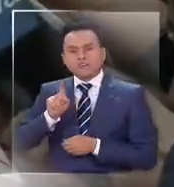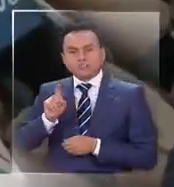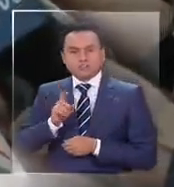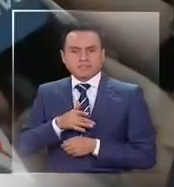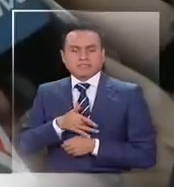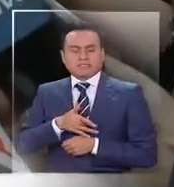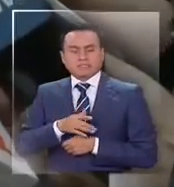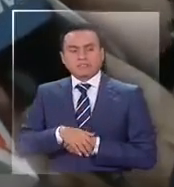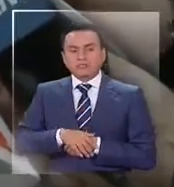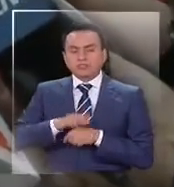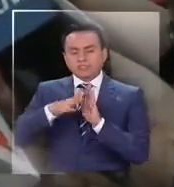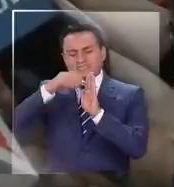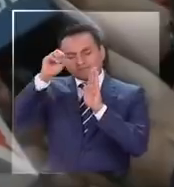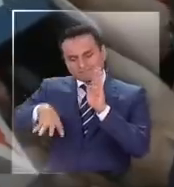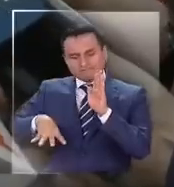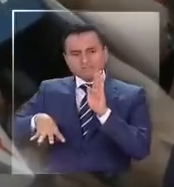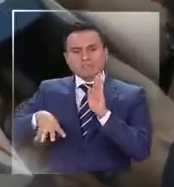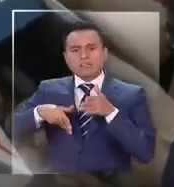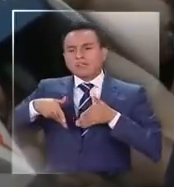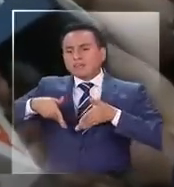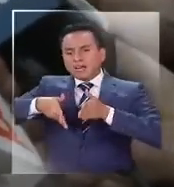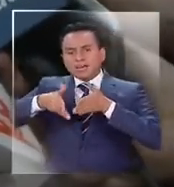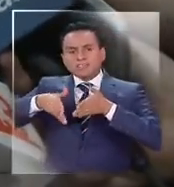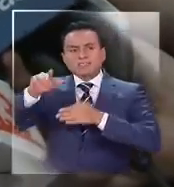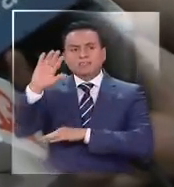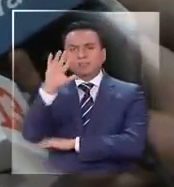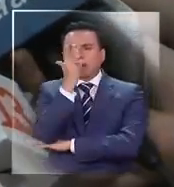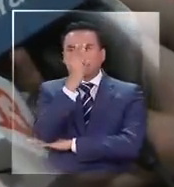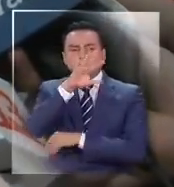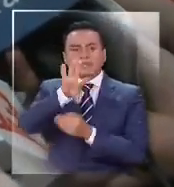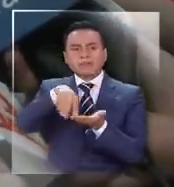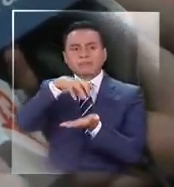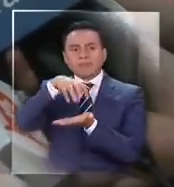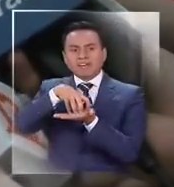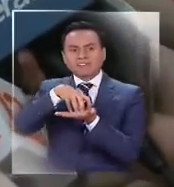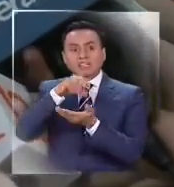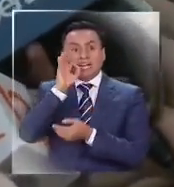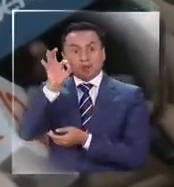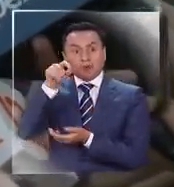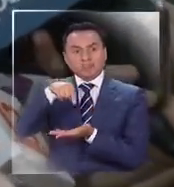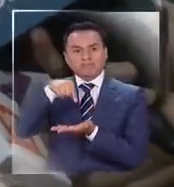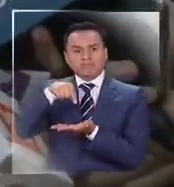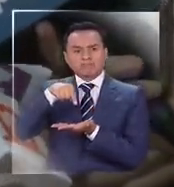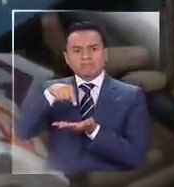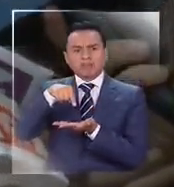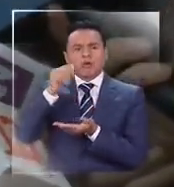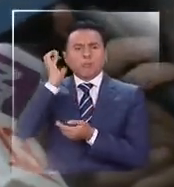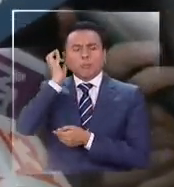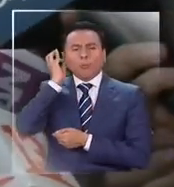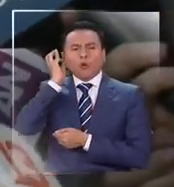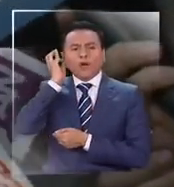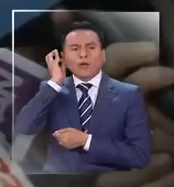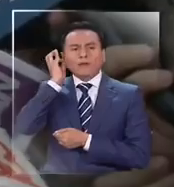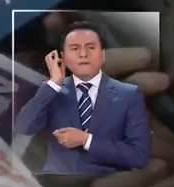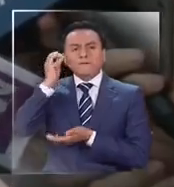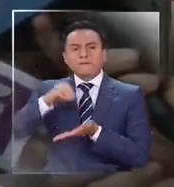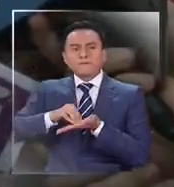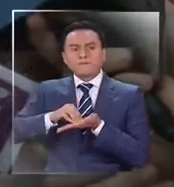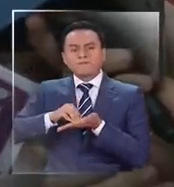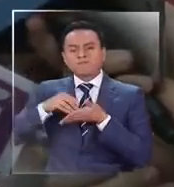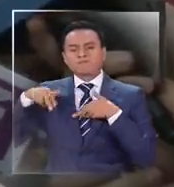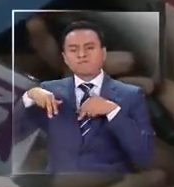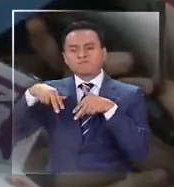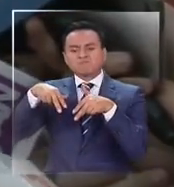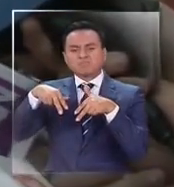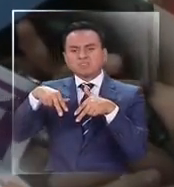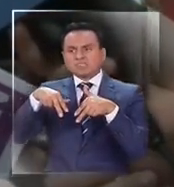Queremos desterrar de las calles, de los parques, de las plazas, de las Condes, que nunca más una mujer tenga que cruzar la calle